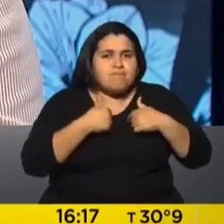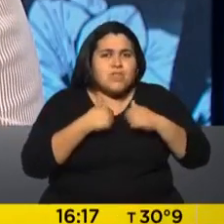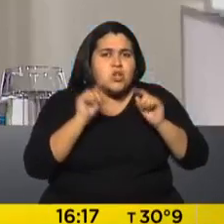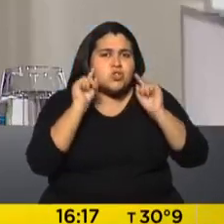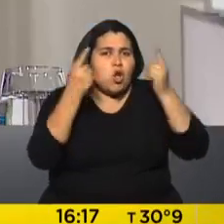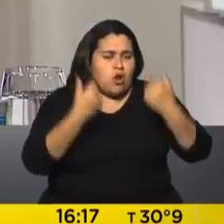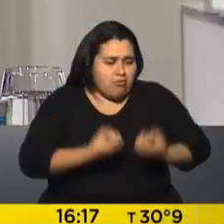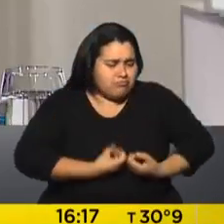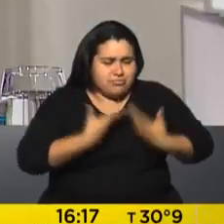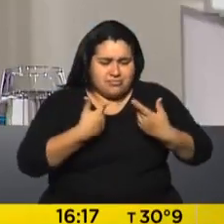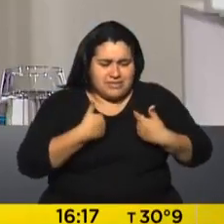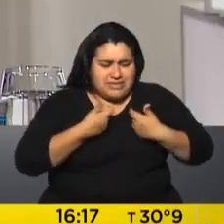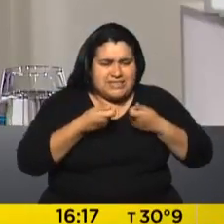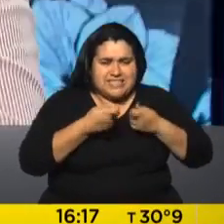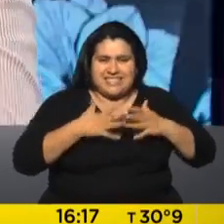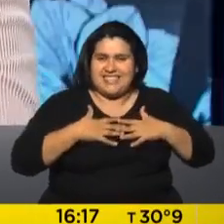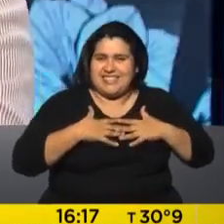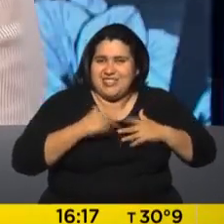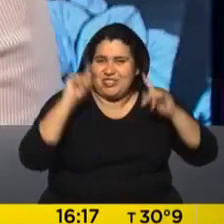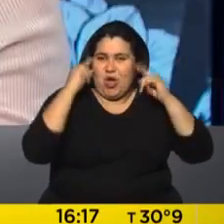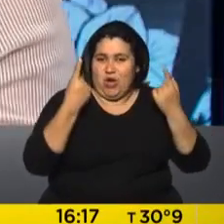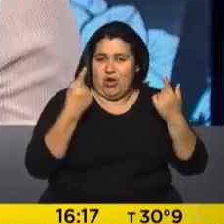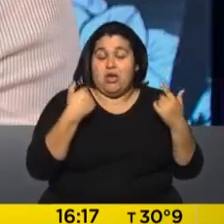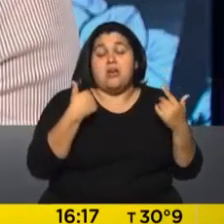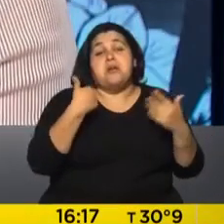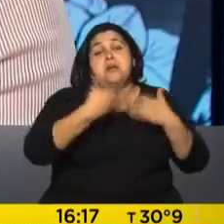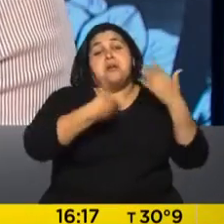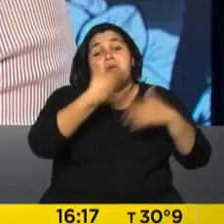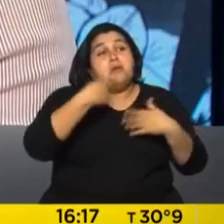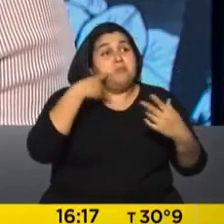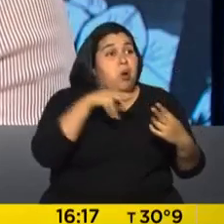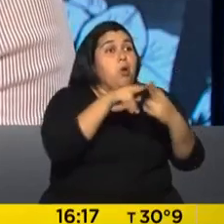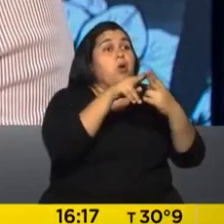fue mi incentivo. Conocí una persona de la cual me enamoré